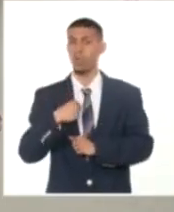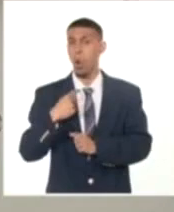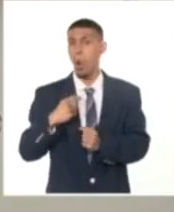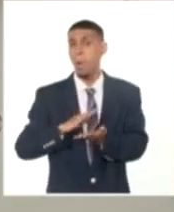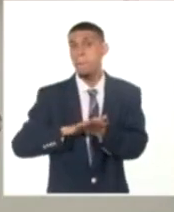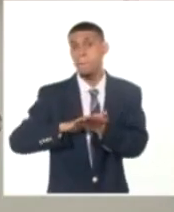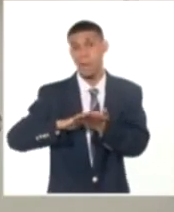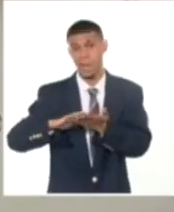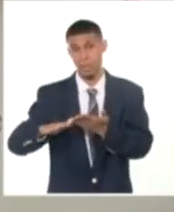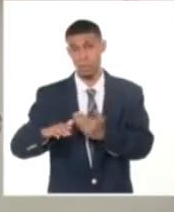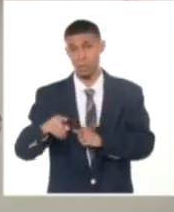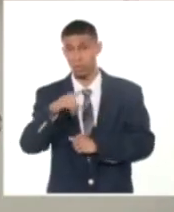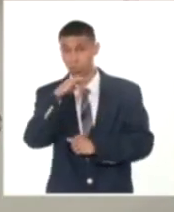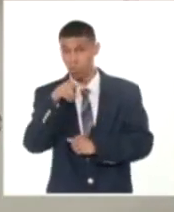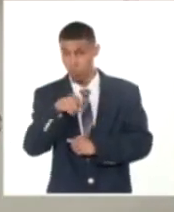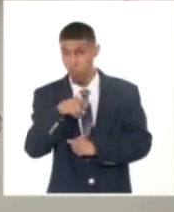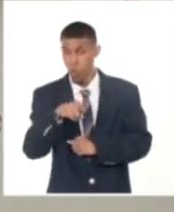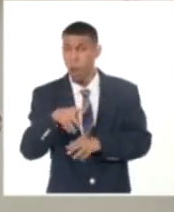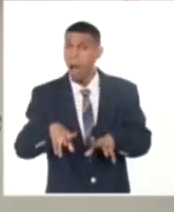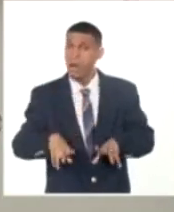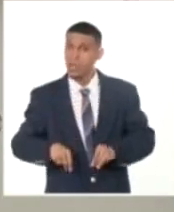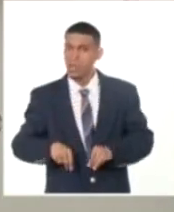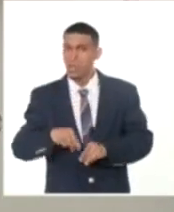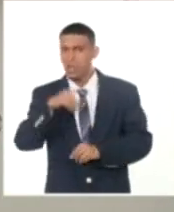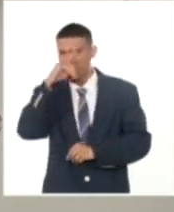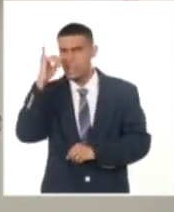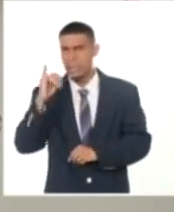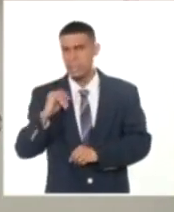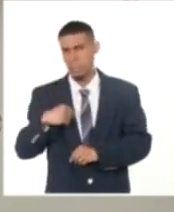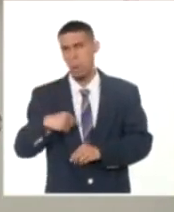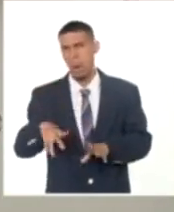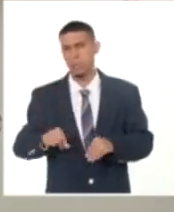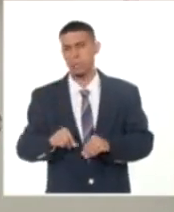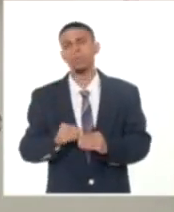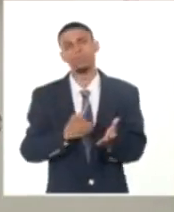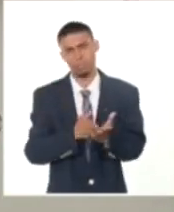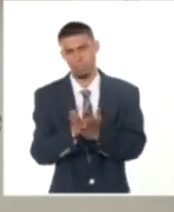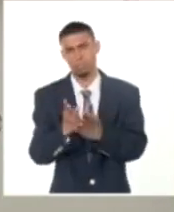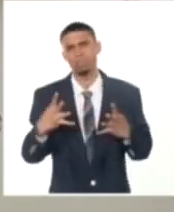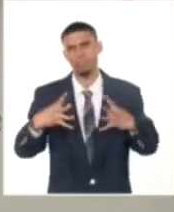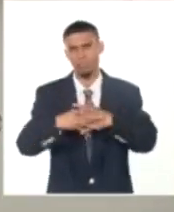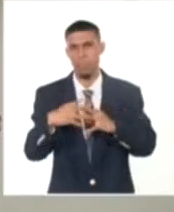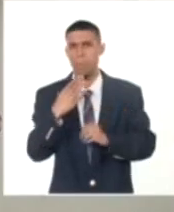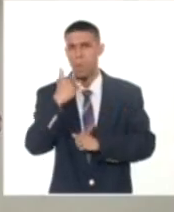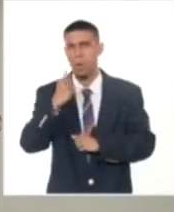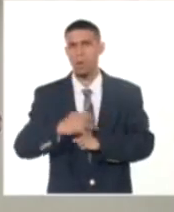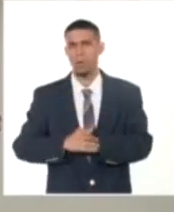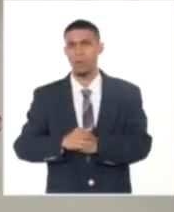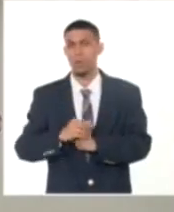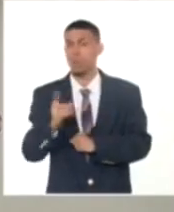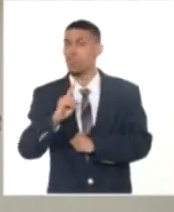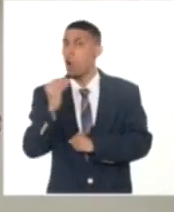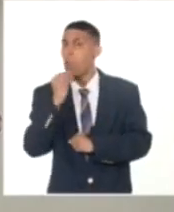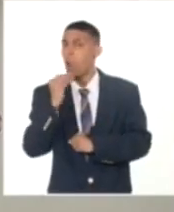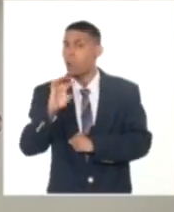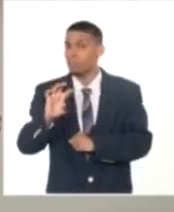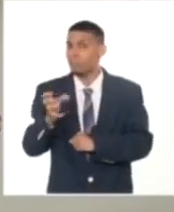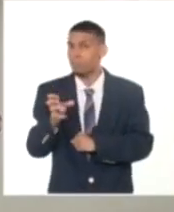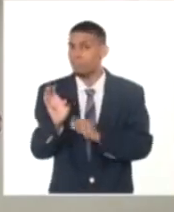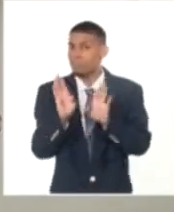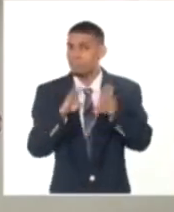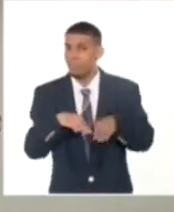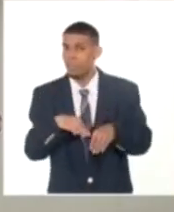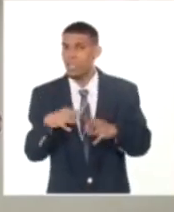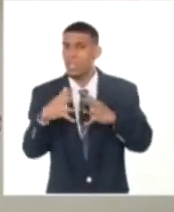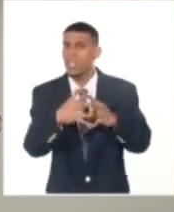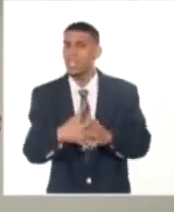a mis condiciones, que es lo que hace en la práctica y desde siempre el FMI. Ni puede la caída de un banco en Nueva York condicionar las